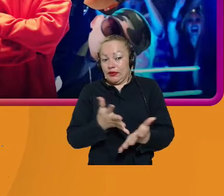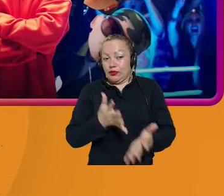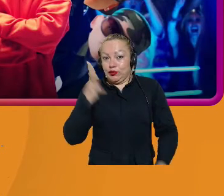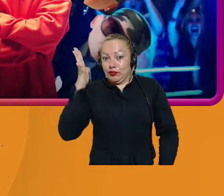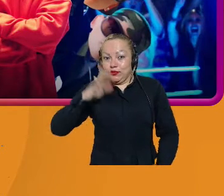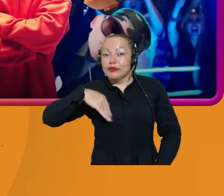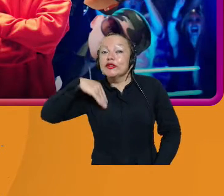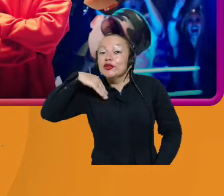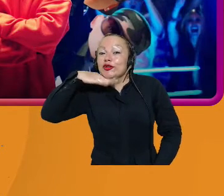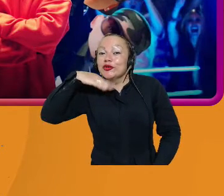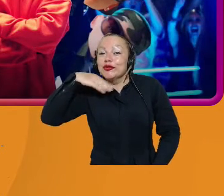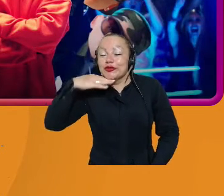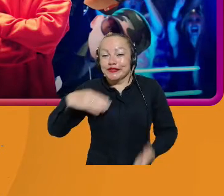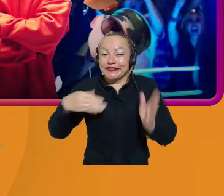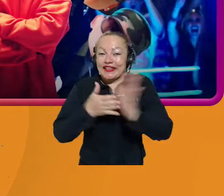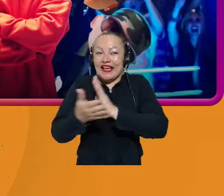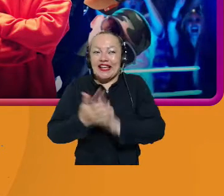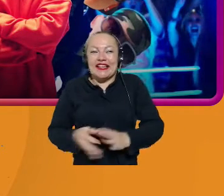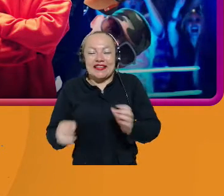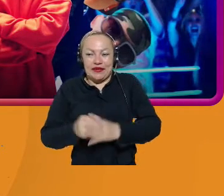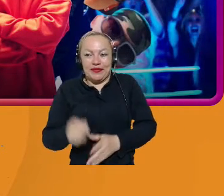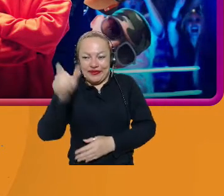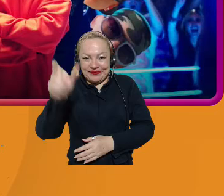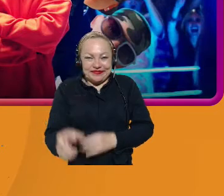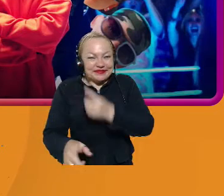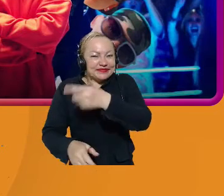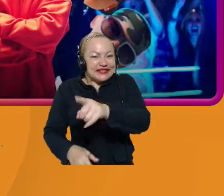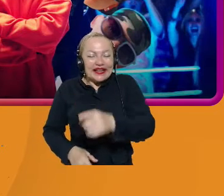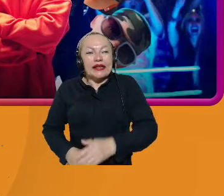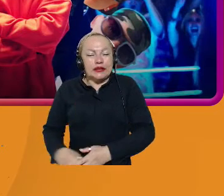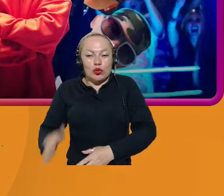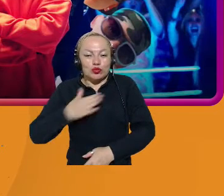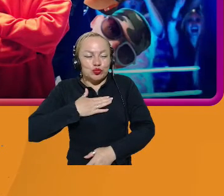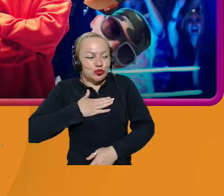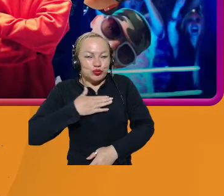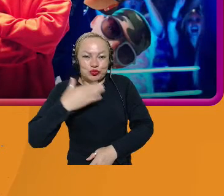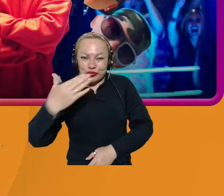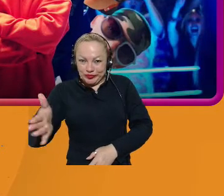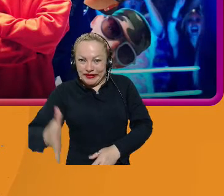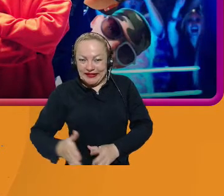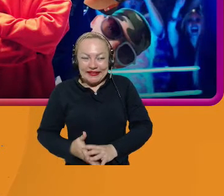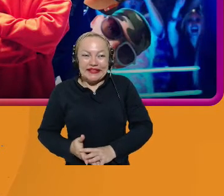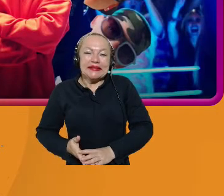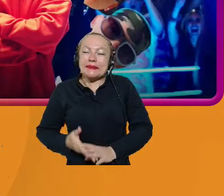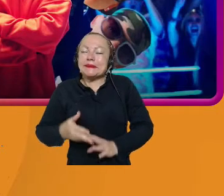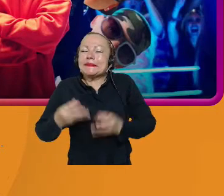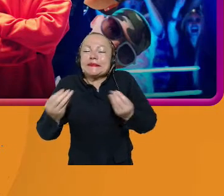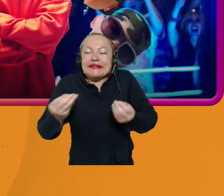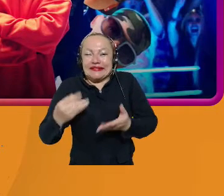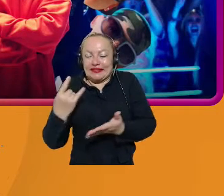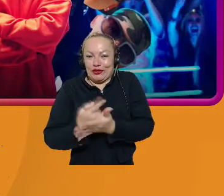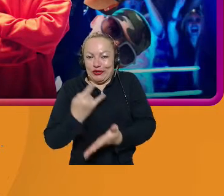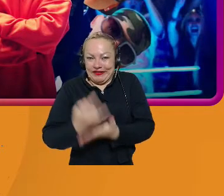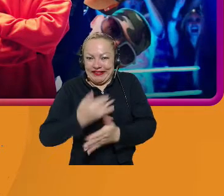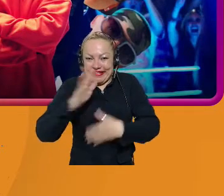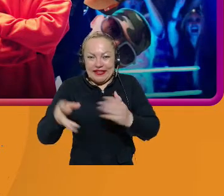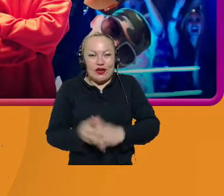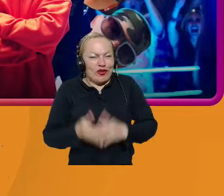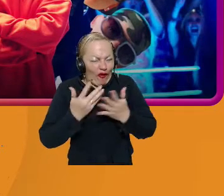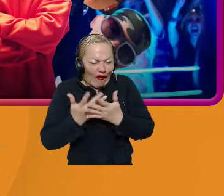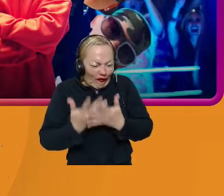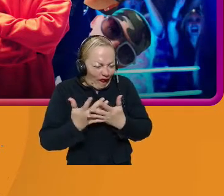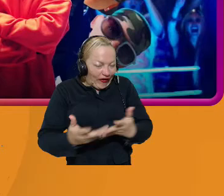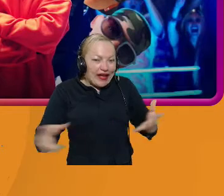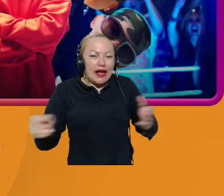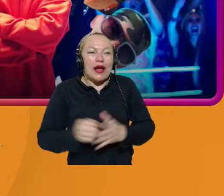muchísimo. Nickelodeon se prestó para que él fuera la. O para que él utilizara sus elementos. En